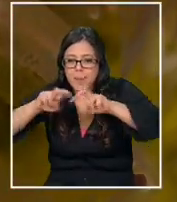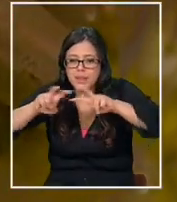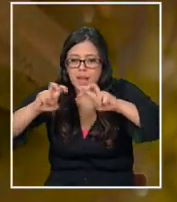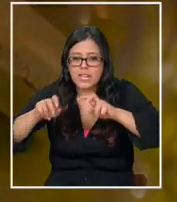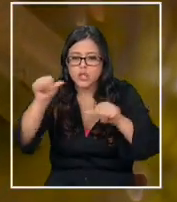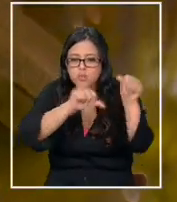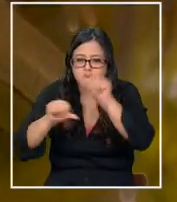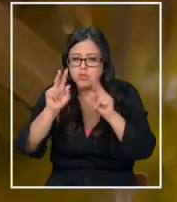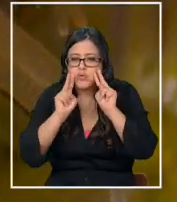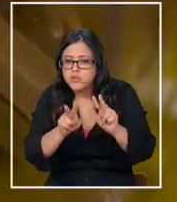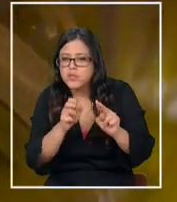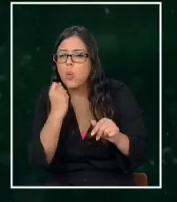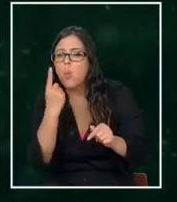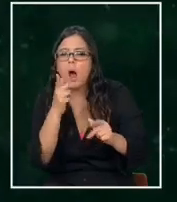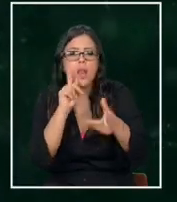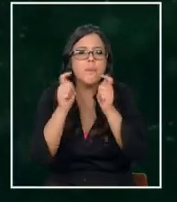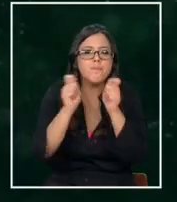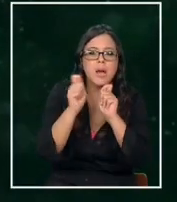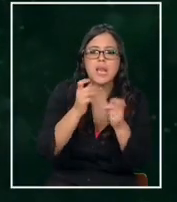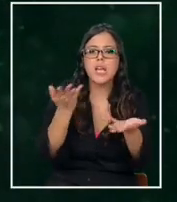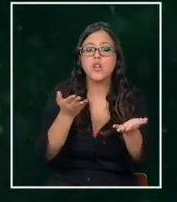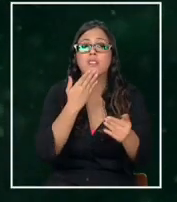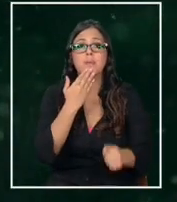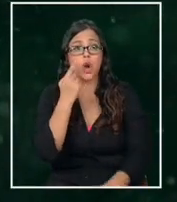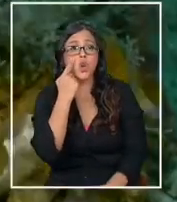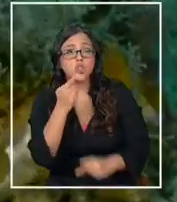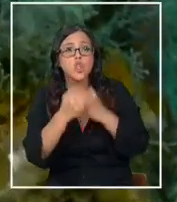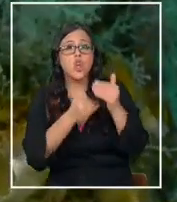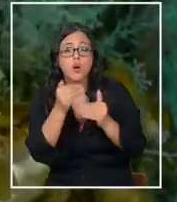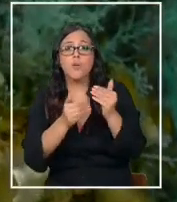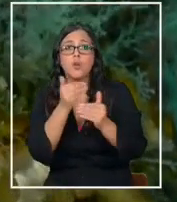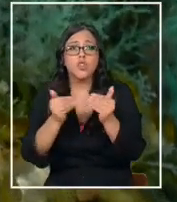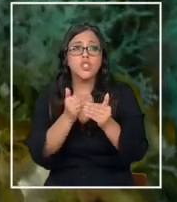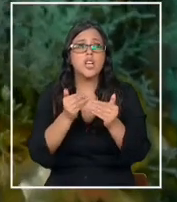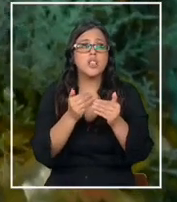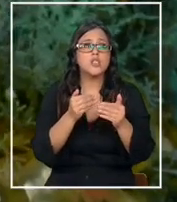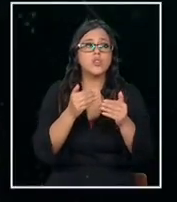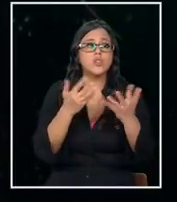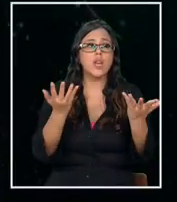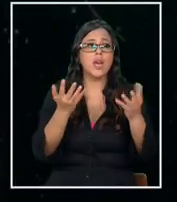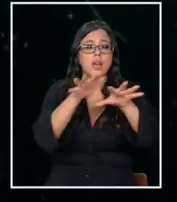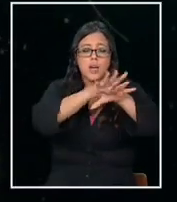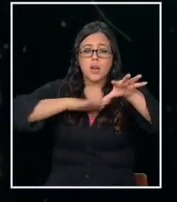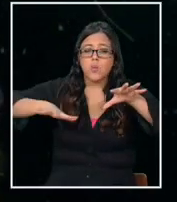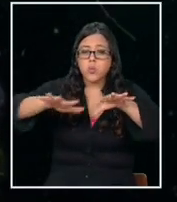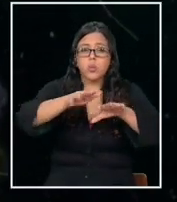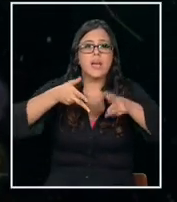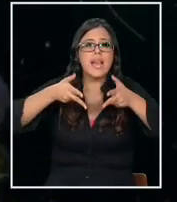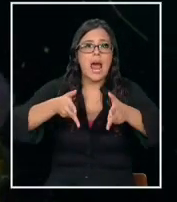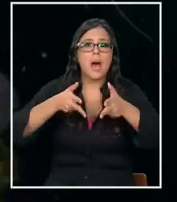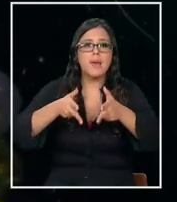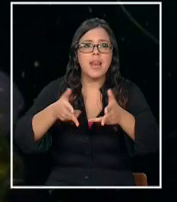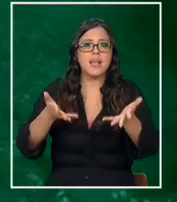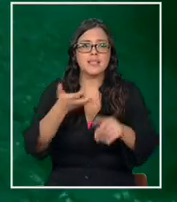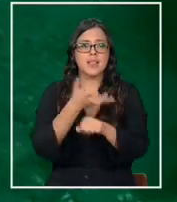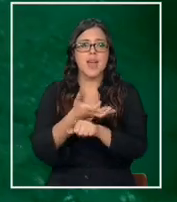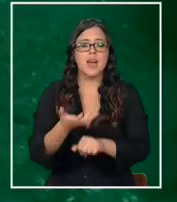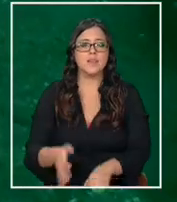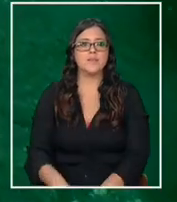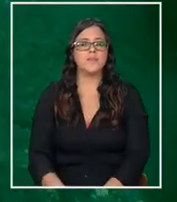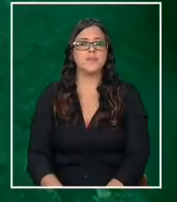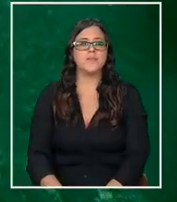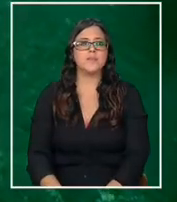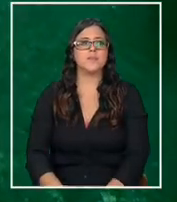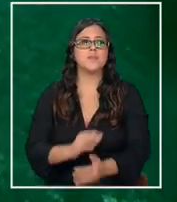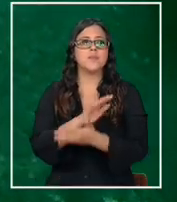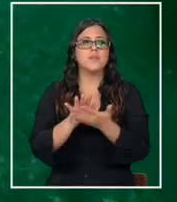Su exploración les permite además conocer los procesos, las dinámicas y amenazas que están al acecho. Por